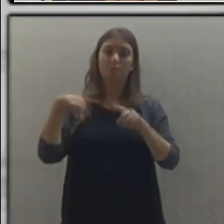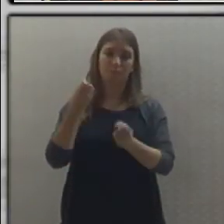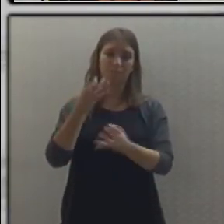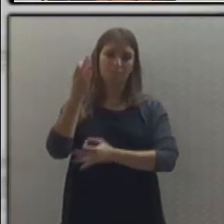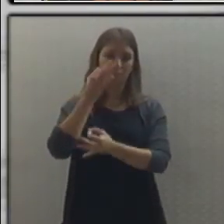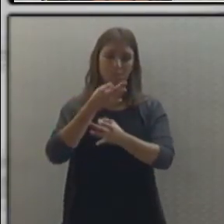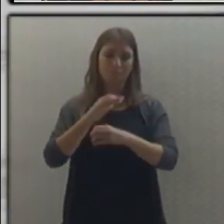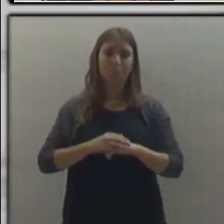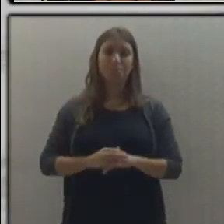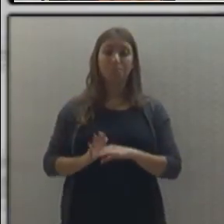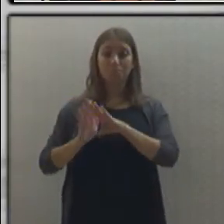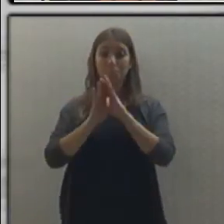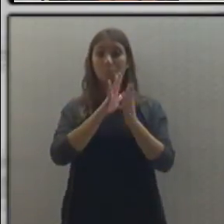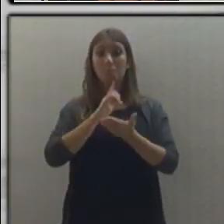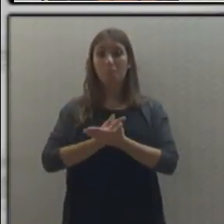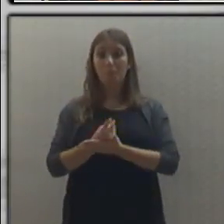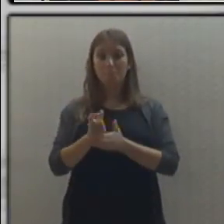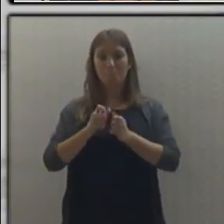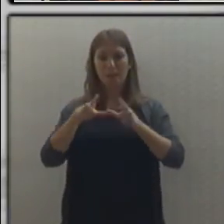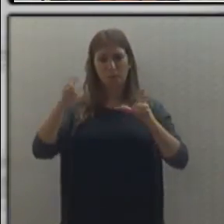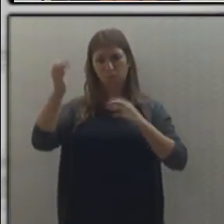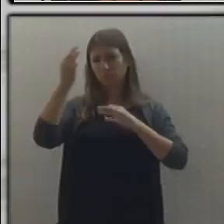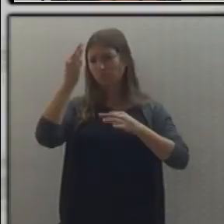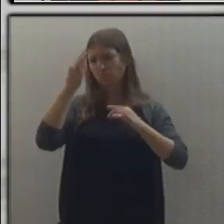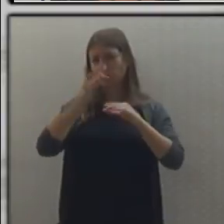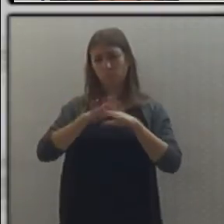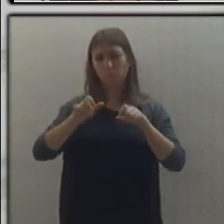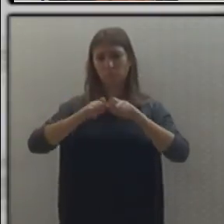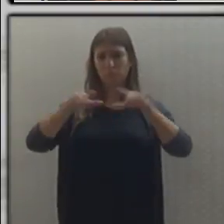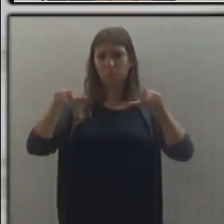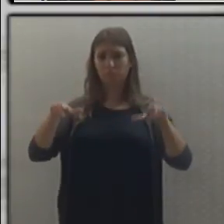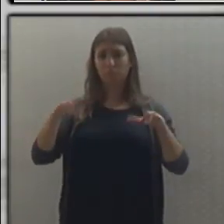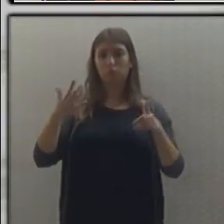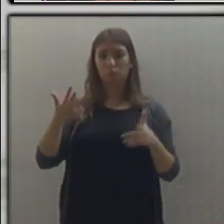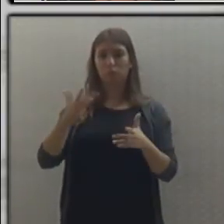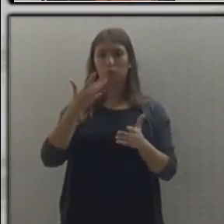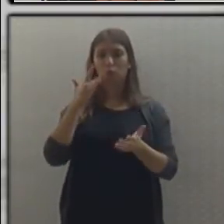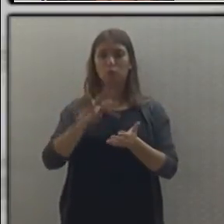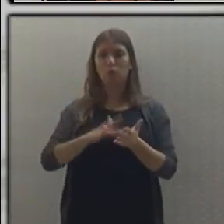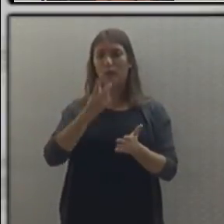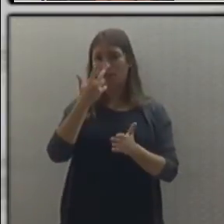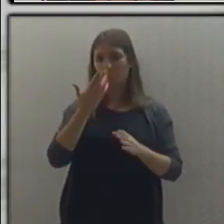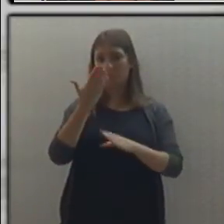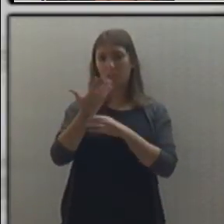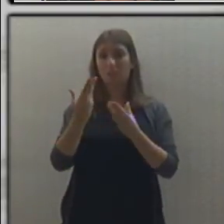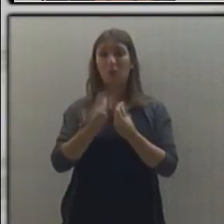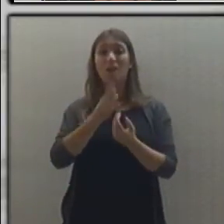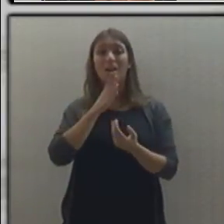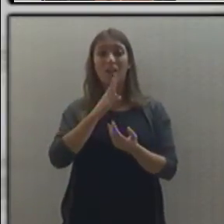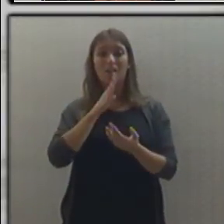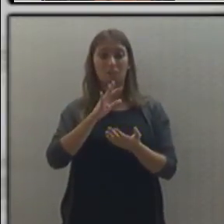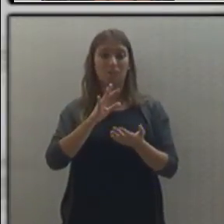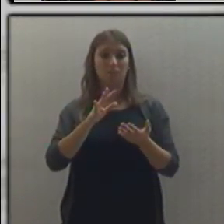Por otra parte, se hace el plano totalmente detallado porque por eso se ha hecho una visita de prescripción con el sociosanitario,